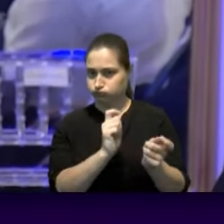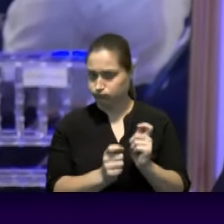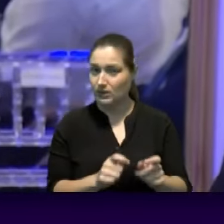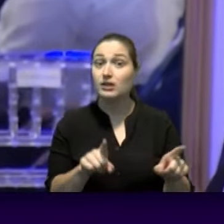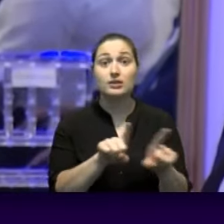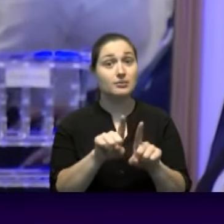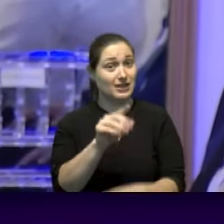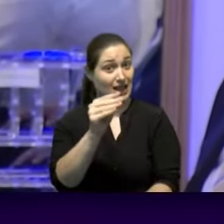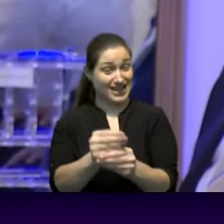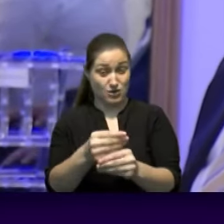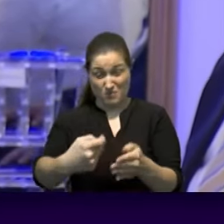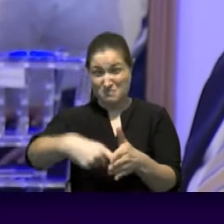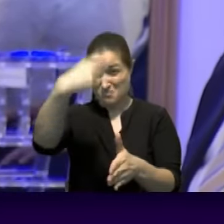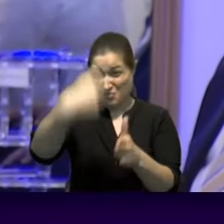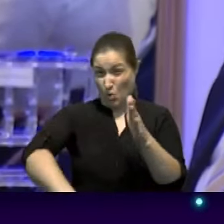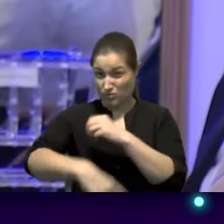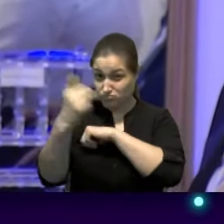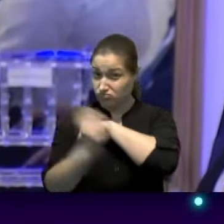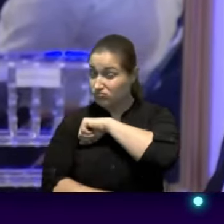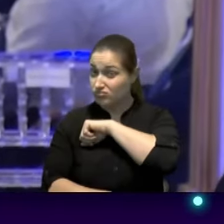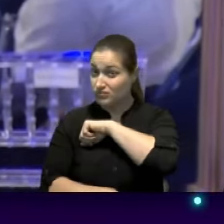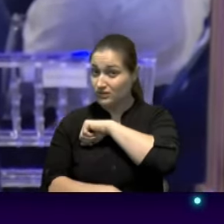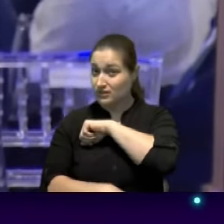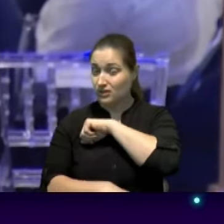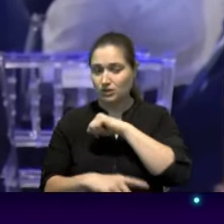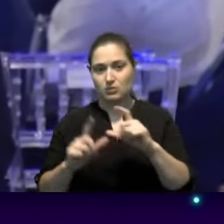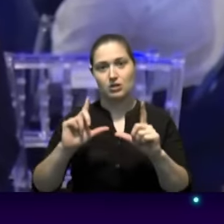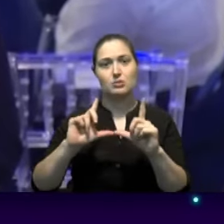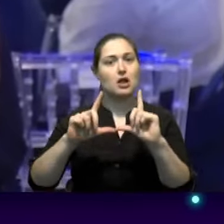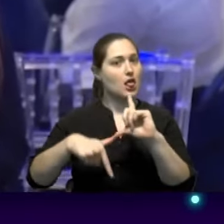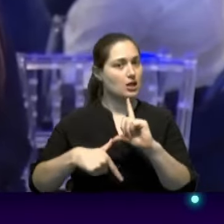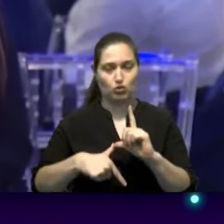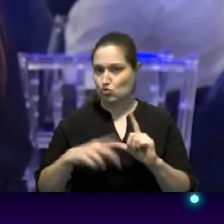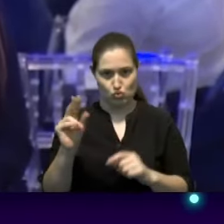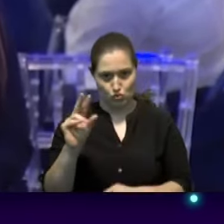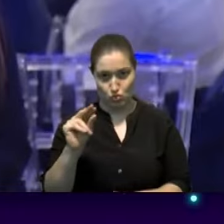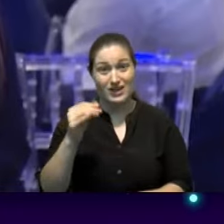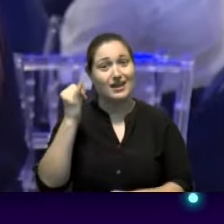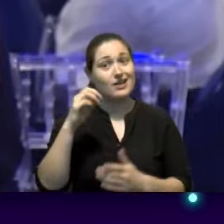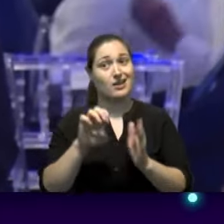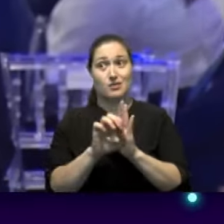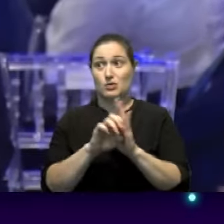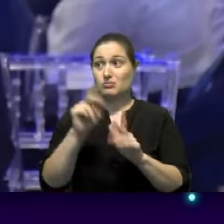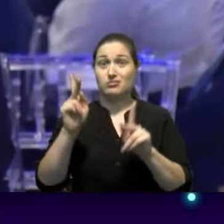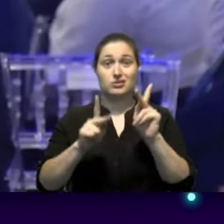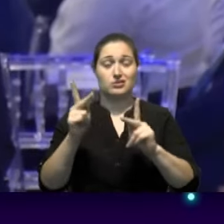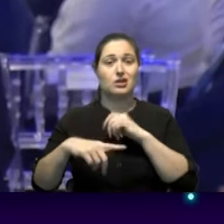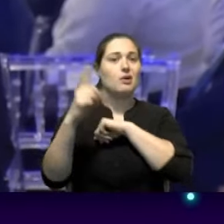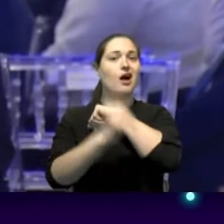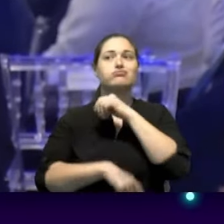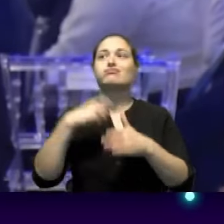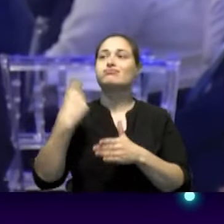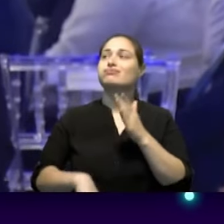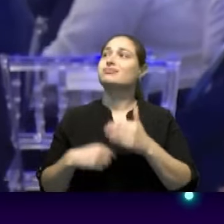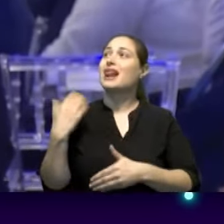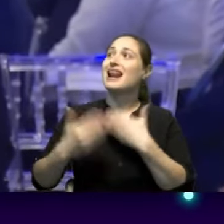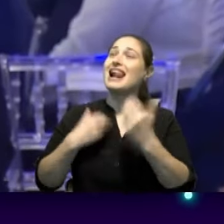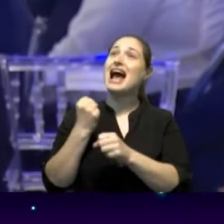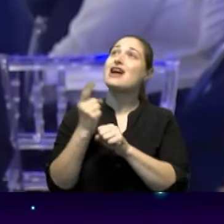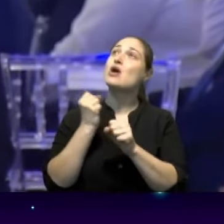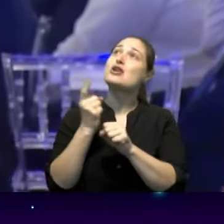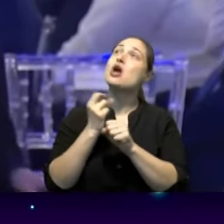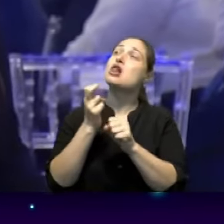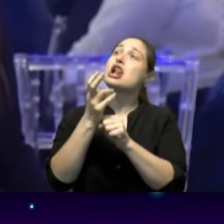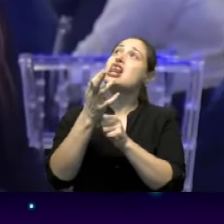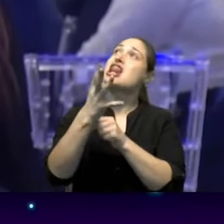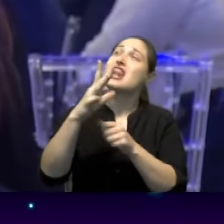ponderado también el tema de que las multas de no peran porque tenemos casos donde las multas peren las personas que cometen